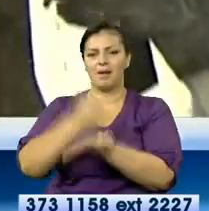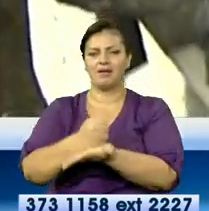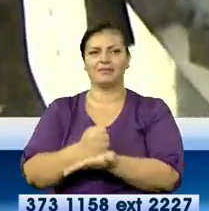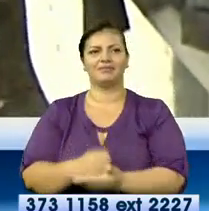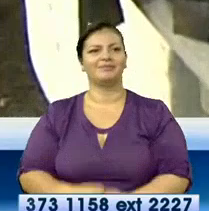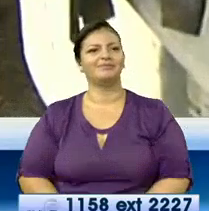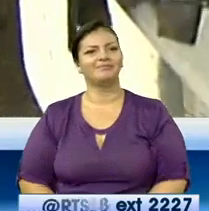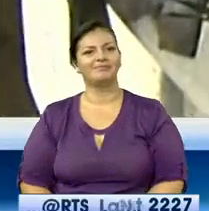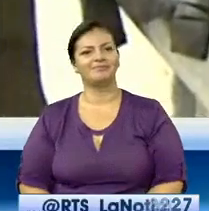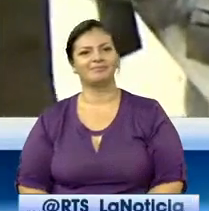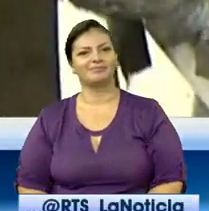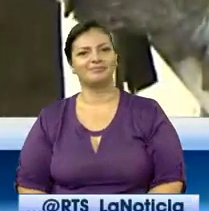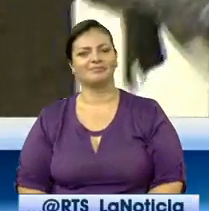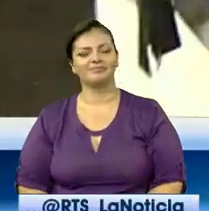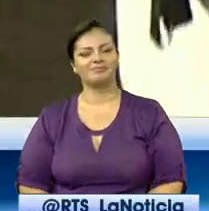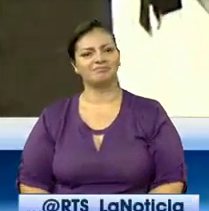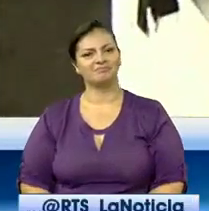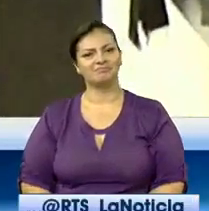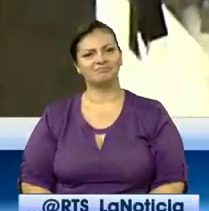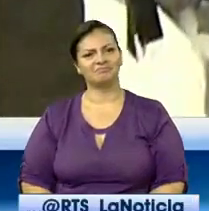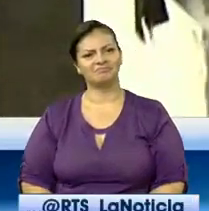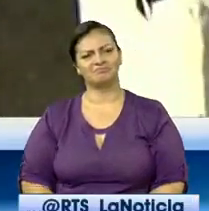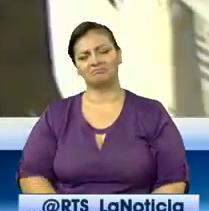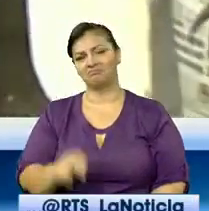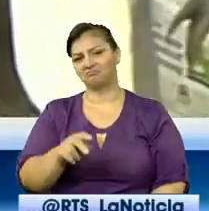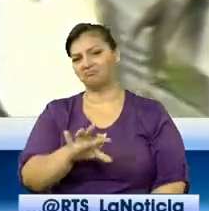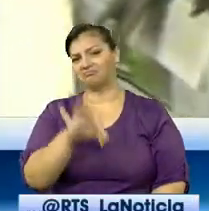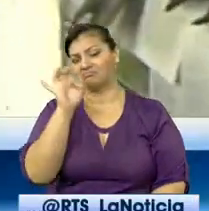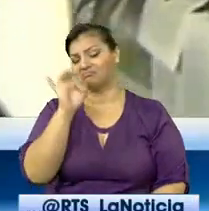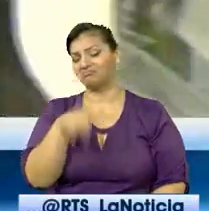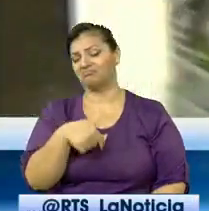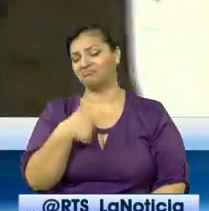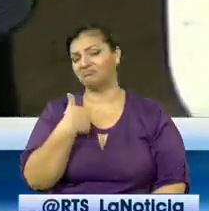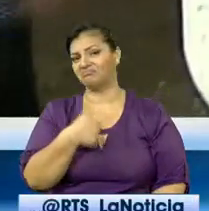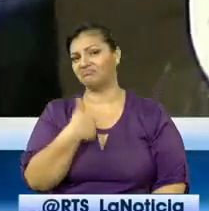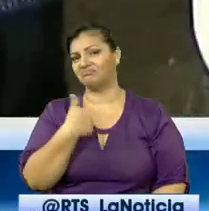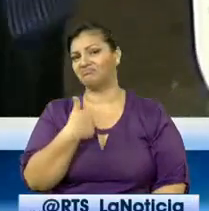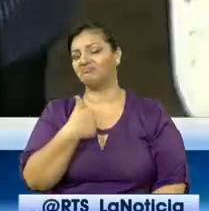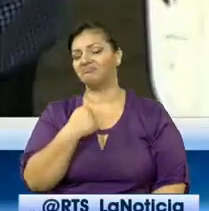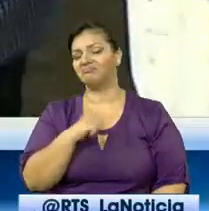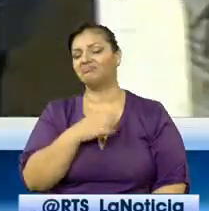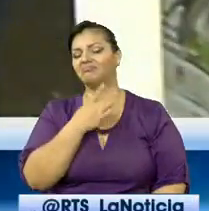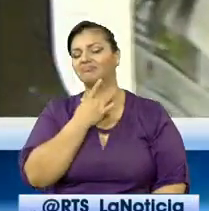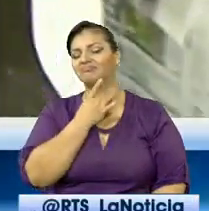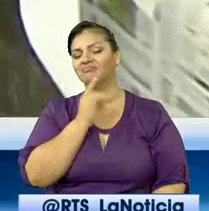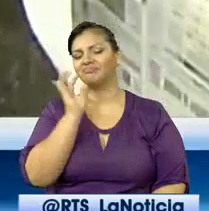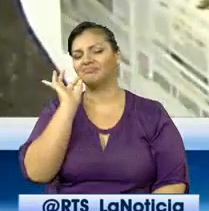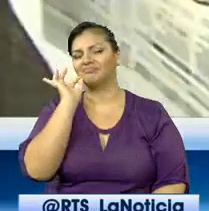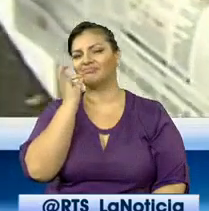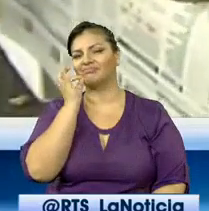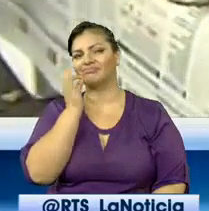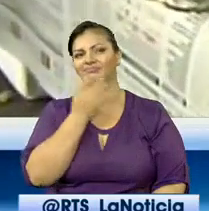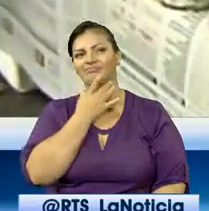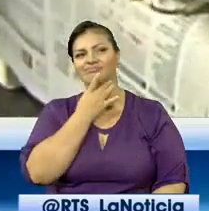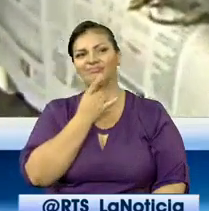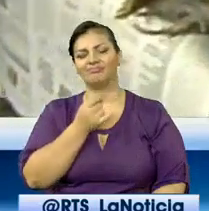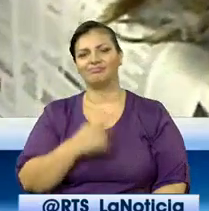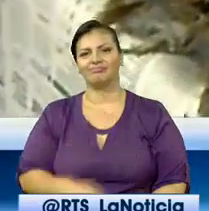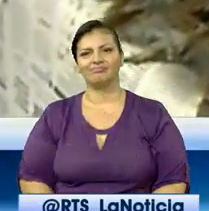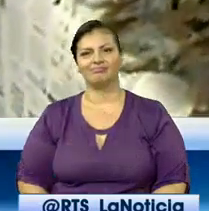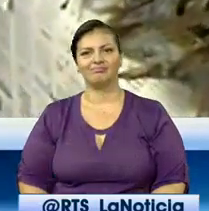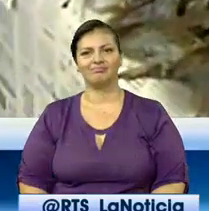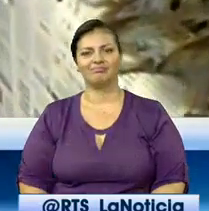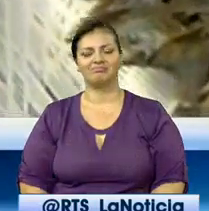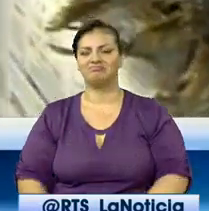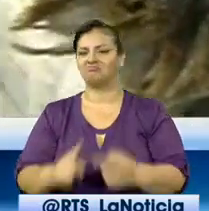amiga el pampanito me parece una opción muy buena es riquísimo a mí me gusta y miren las licitas y también la albacora ya